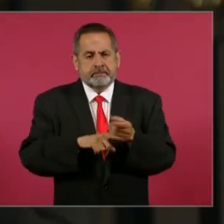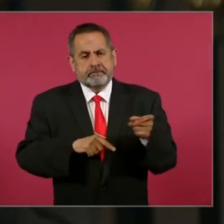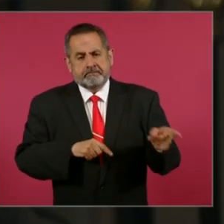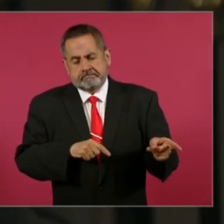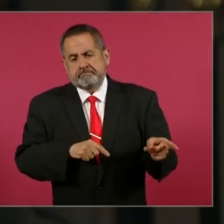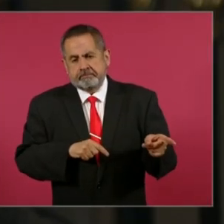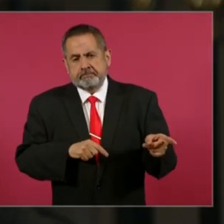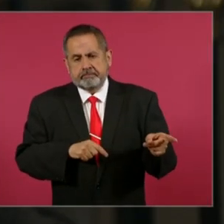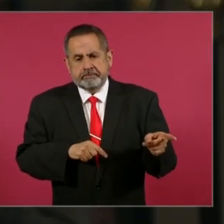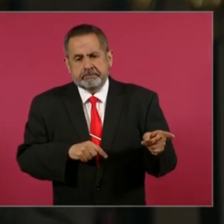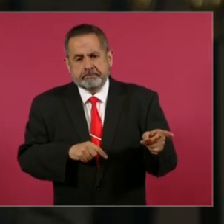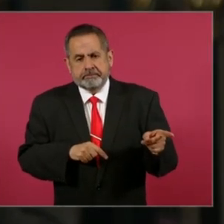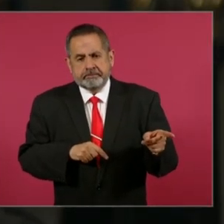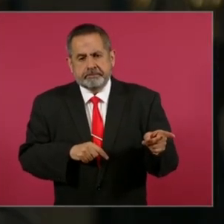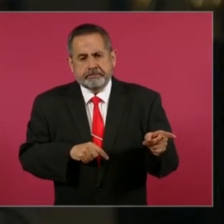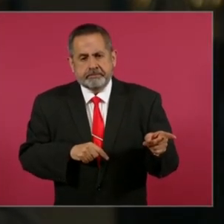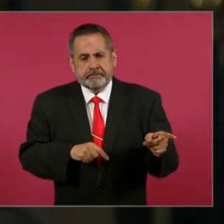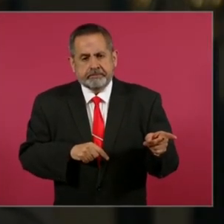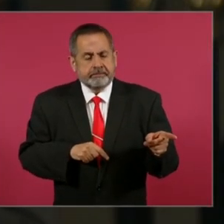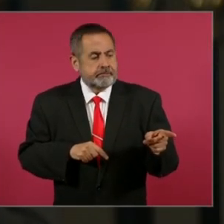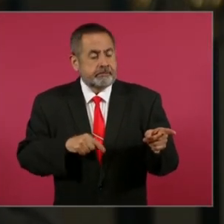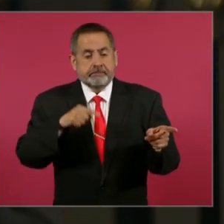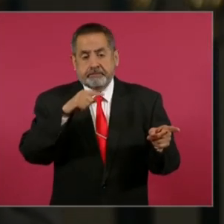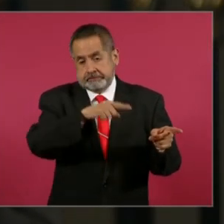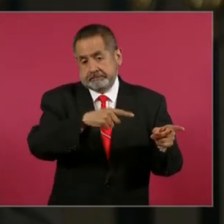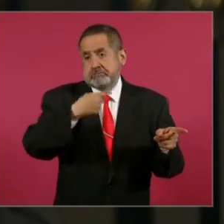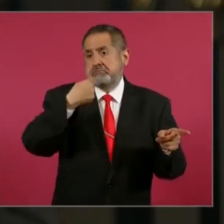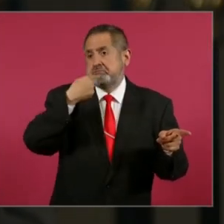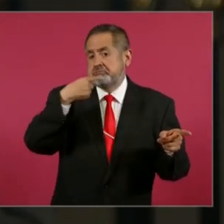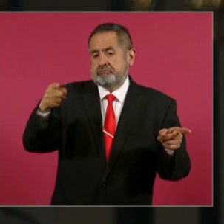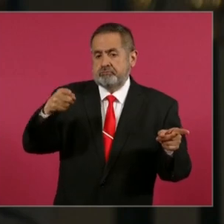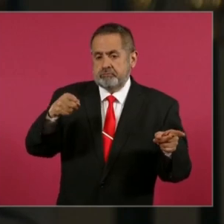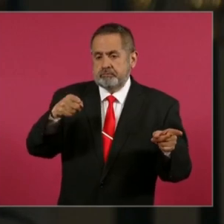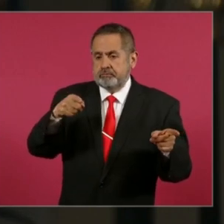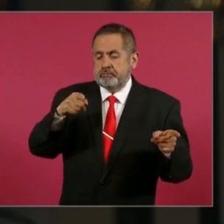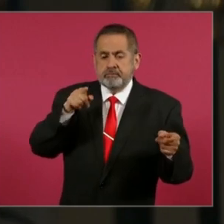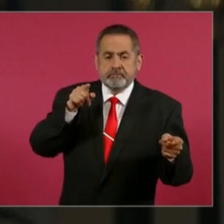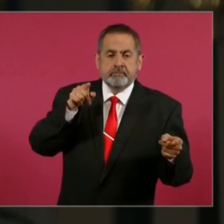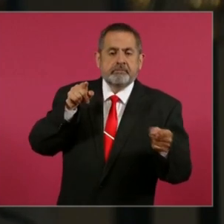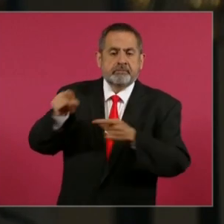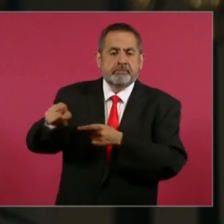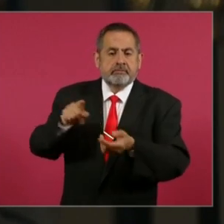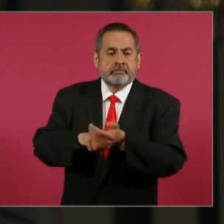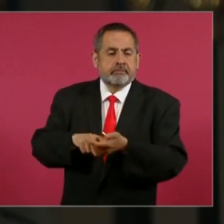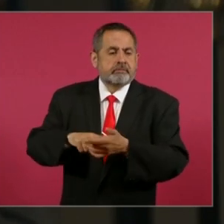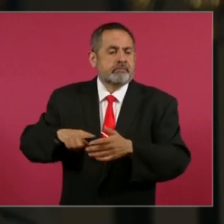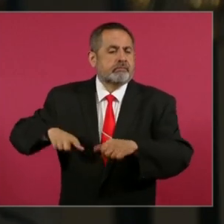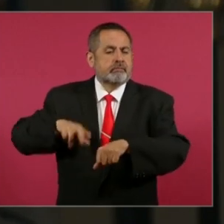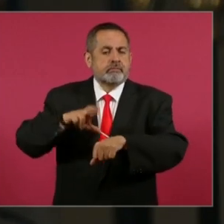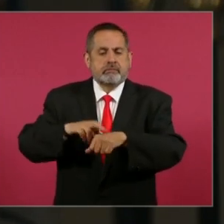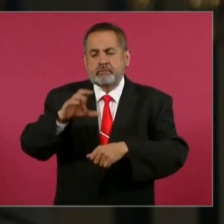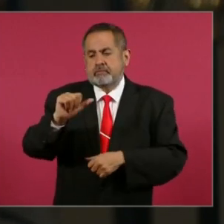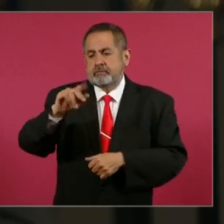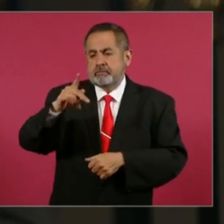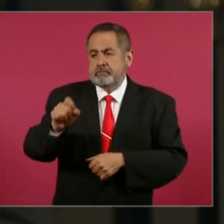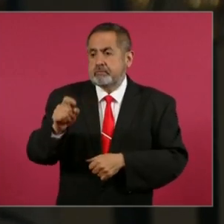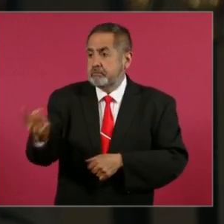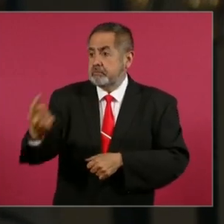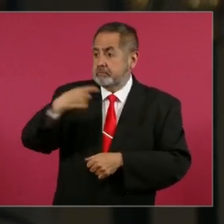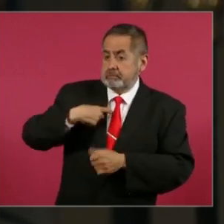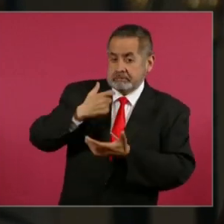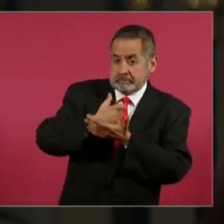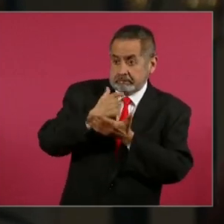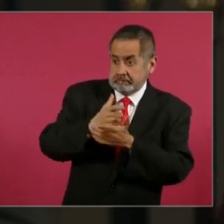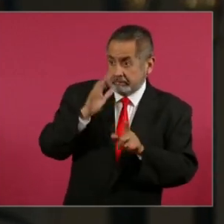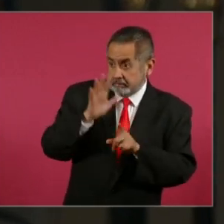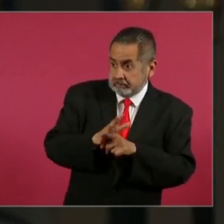pues, justamente denuncia al particular de la gobernadora, María Eugenia Campos, por amenazarlo. Es un